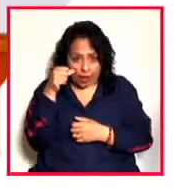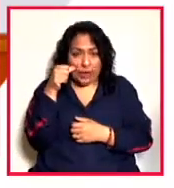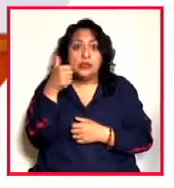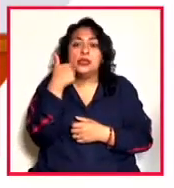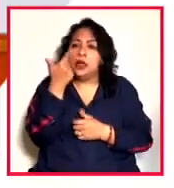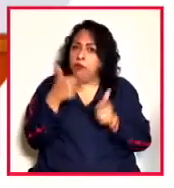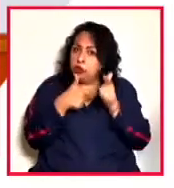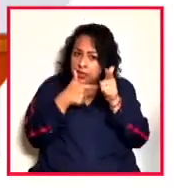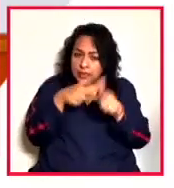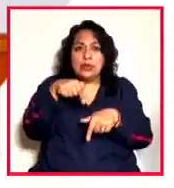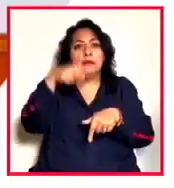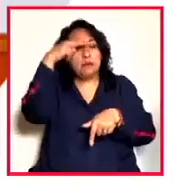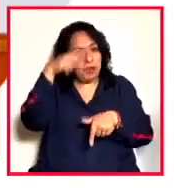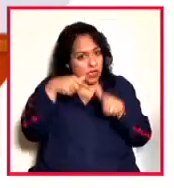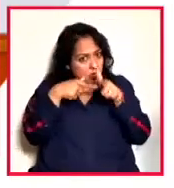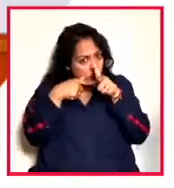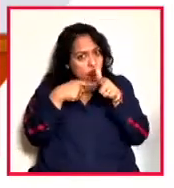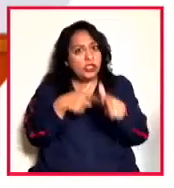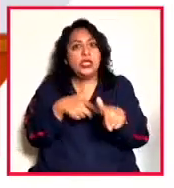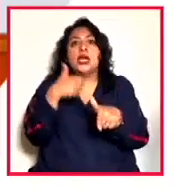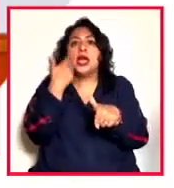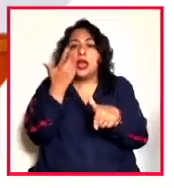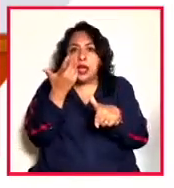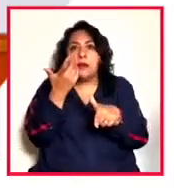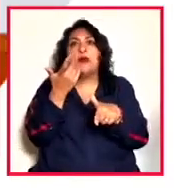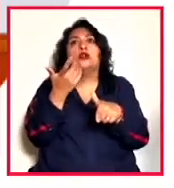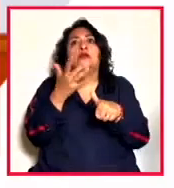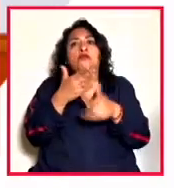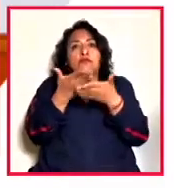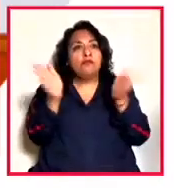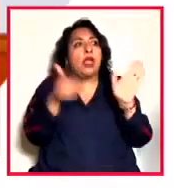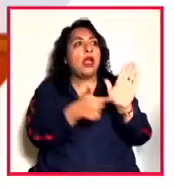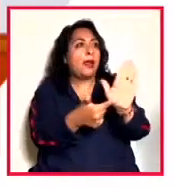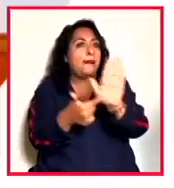en México, queremos seguir teniendo un pie en el espacio público en México.